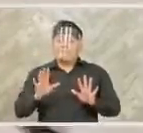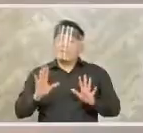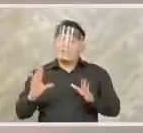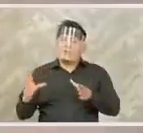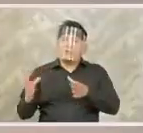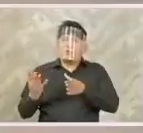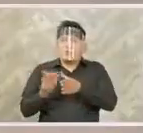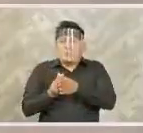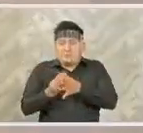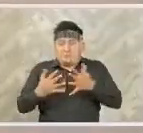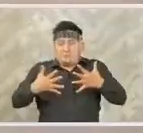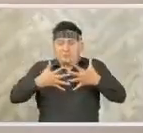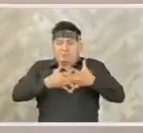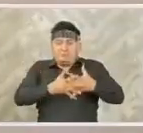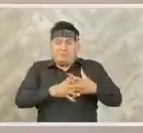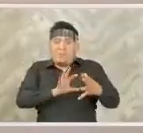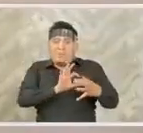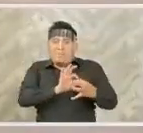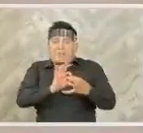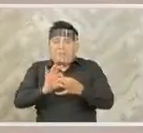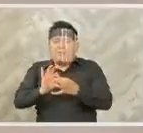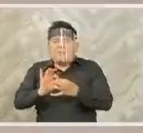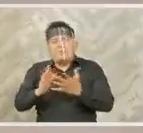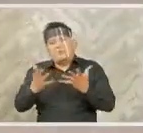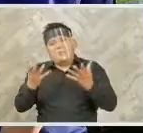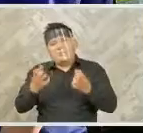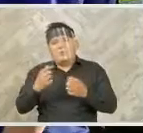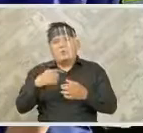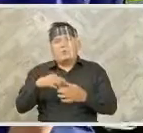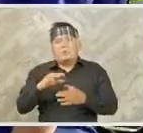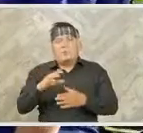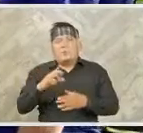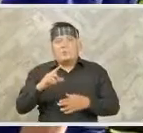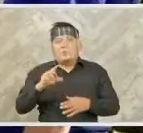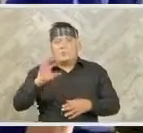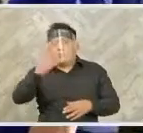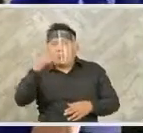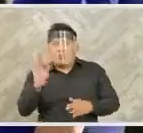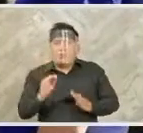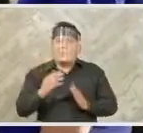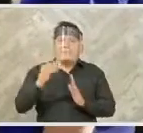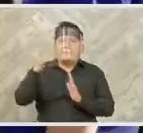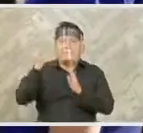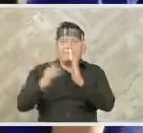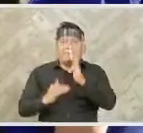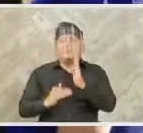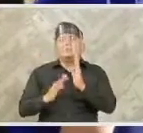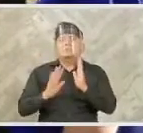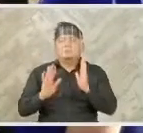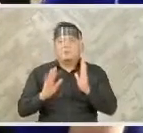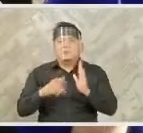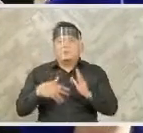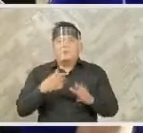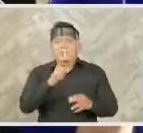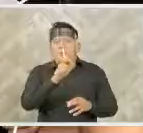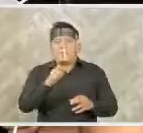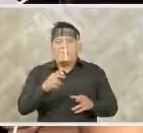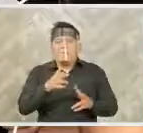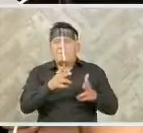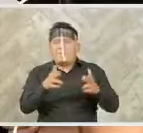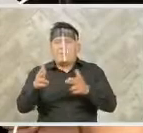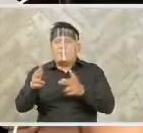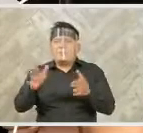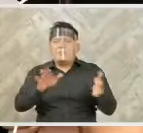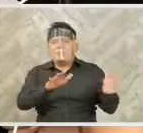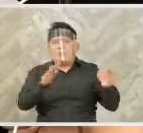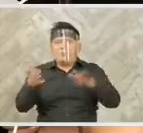cuales buscan disminuir en dichos territorios todo lo relacionado con los índices de criminalidad. Muchísimas